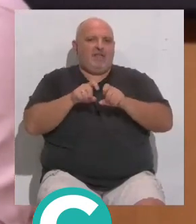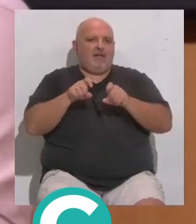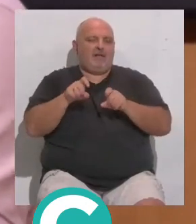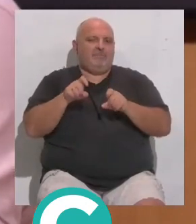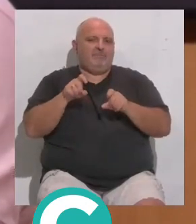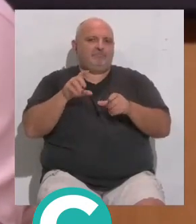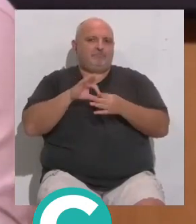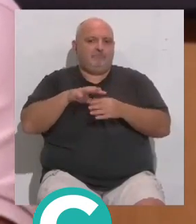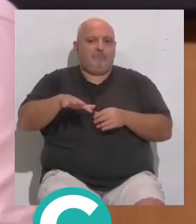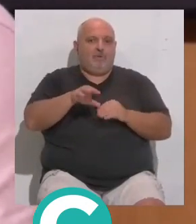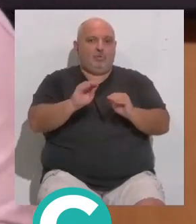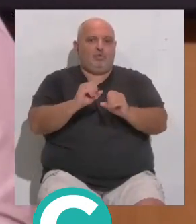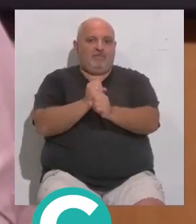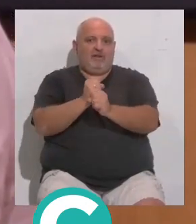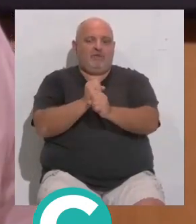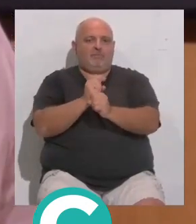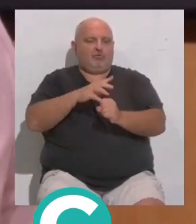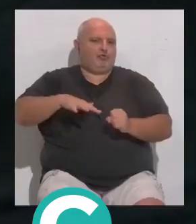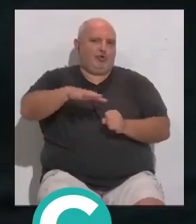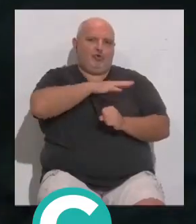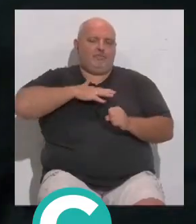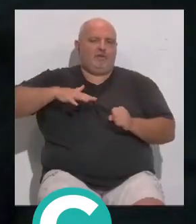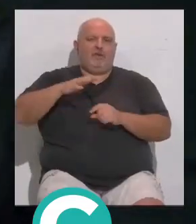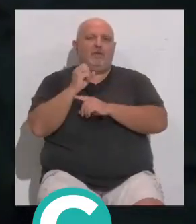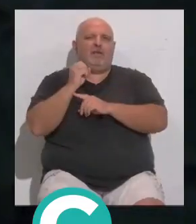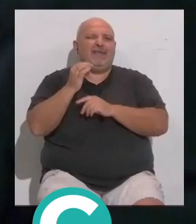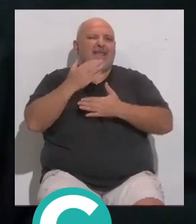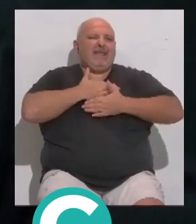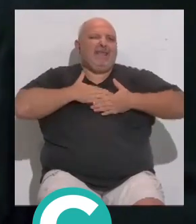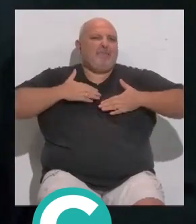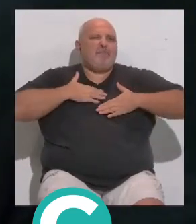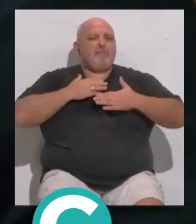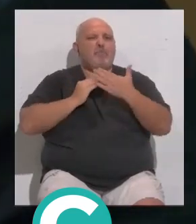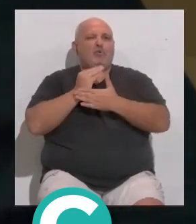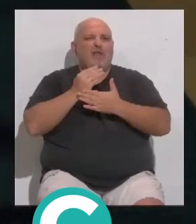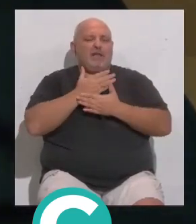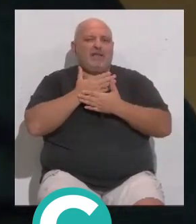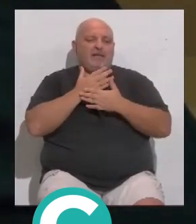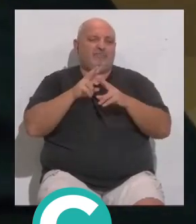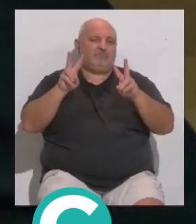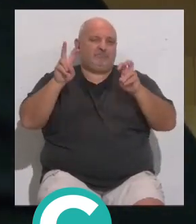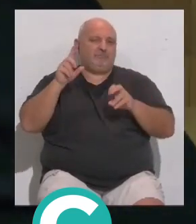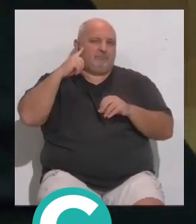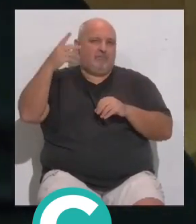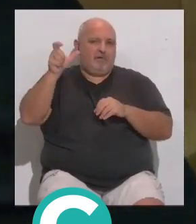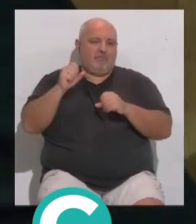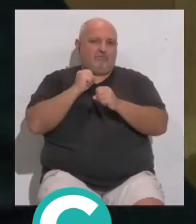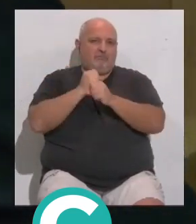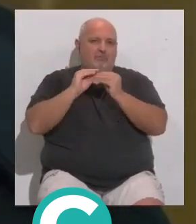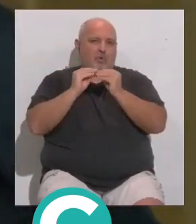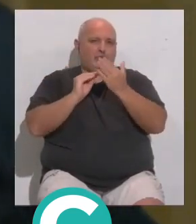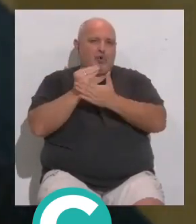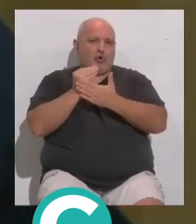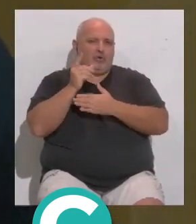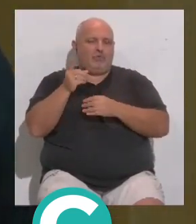para vuestro sector, sino para toda. La ponencia ¿Qué quiere mi productora de ti?, del productor de cine Gervasio Iglesias,